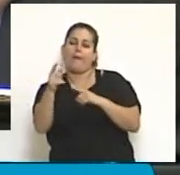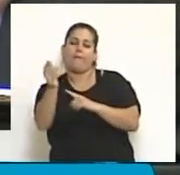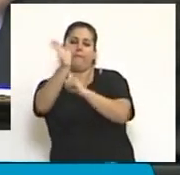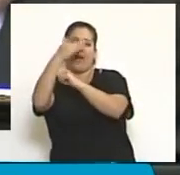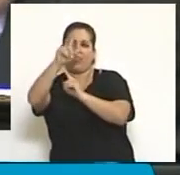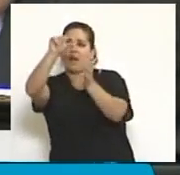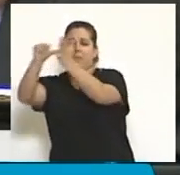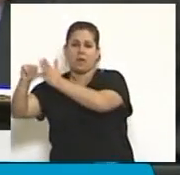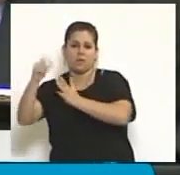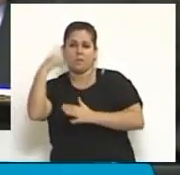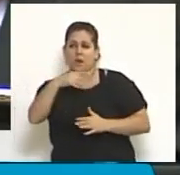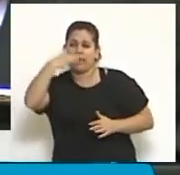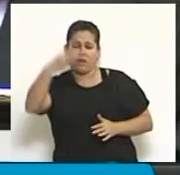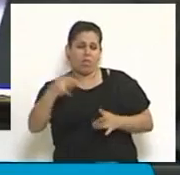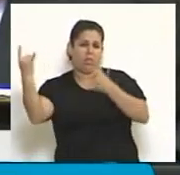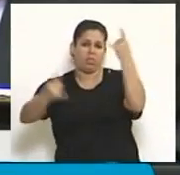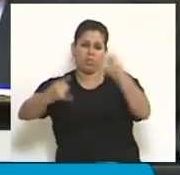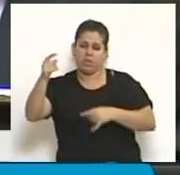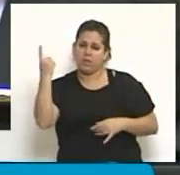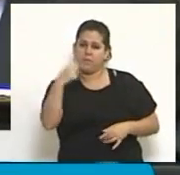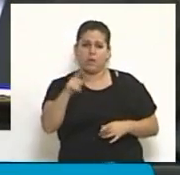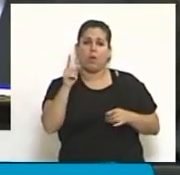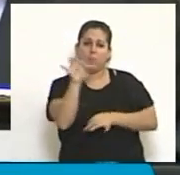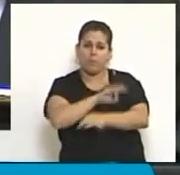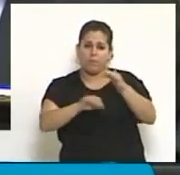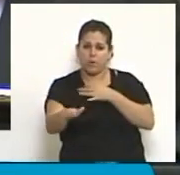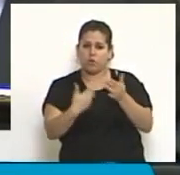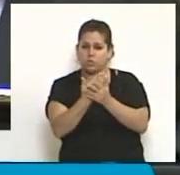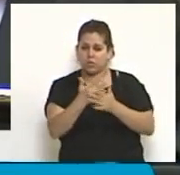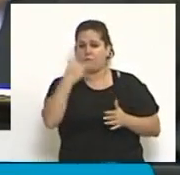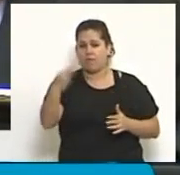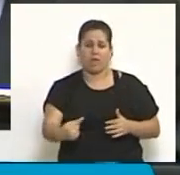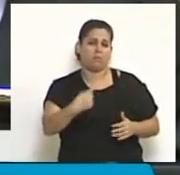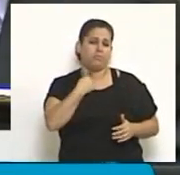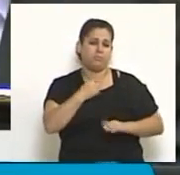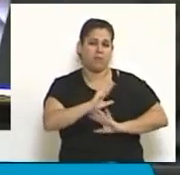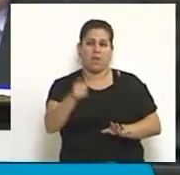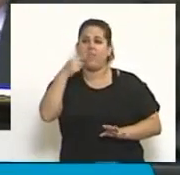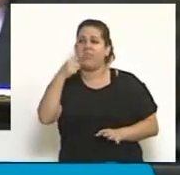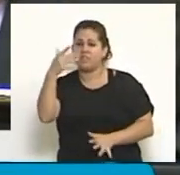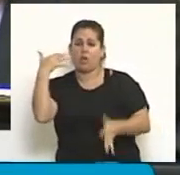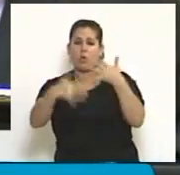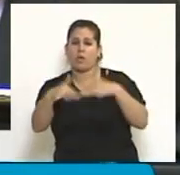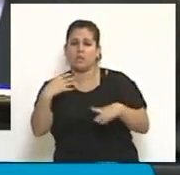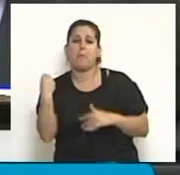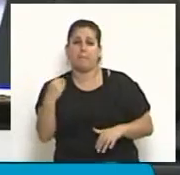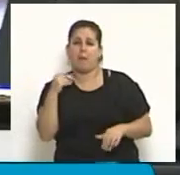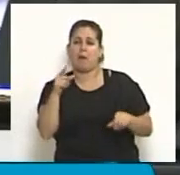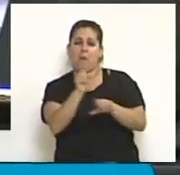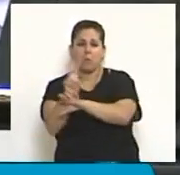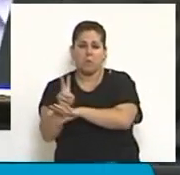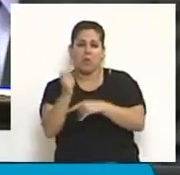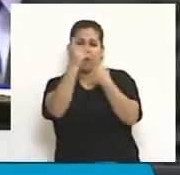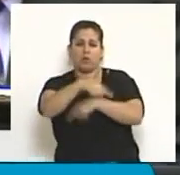su arbitrariedad y premura en el tratamiento de los mismos, lo que claramente deja de evidencia su urgencia por resguardar los intereses